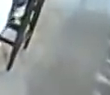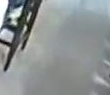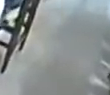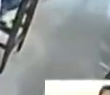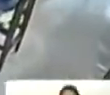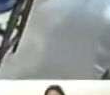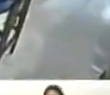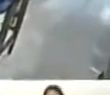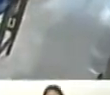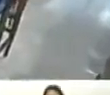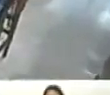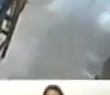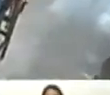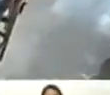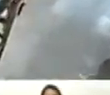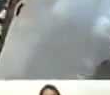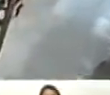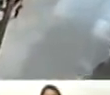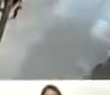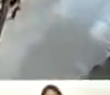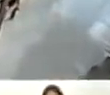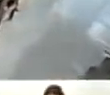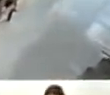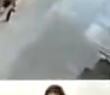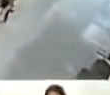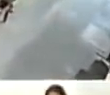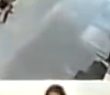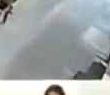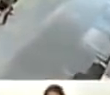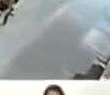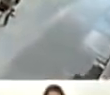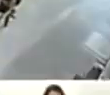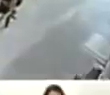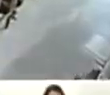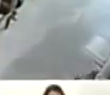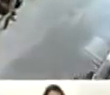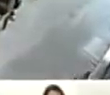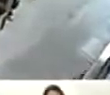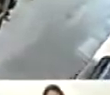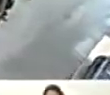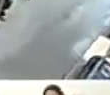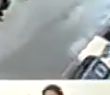Aquí tengo la lista, vinieron todos, ¿verdad? Levante la mano el que faltó.